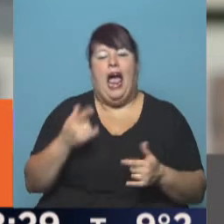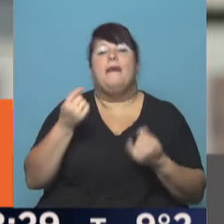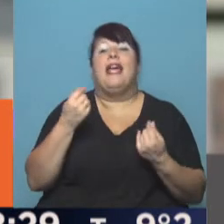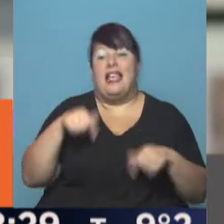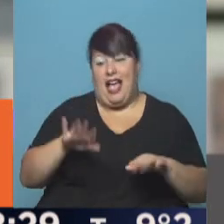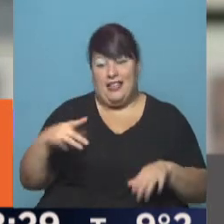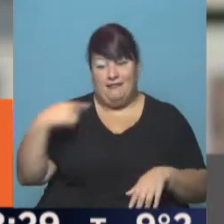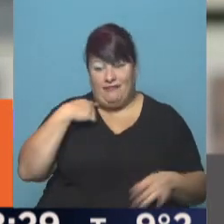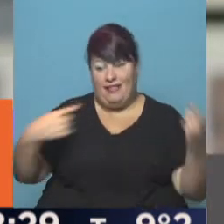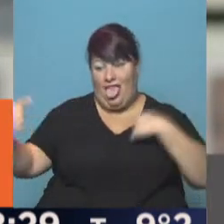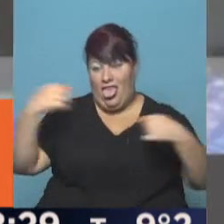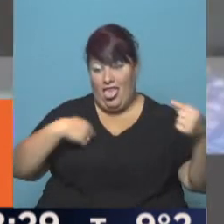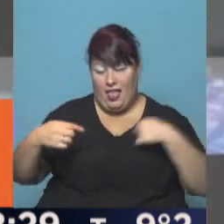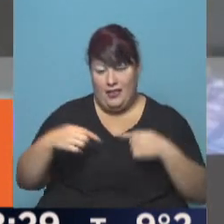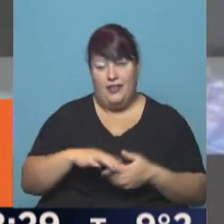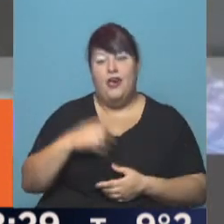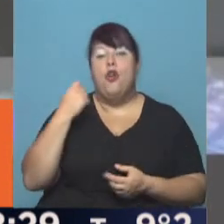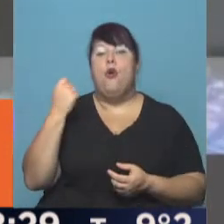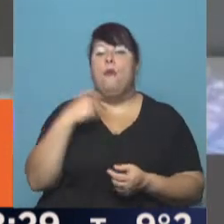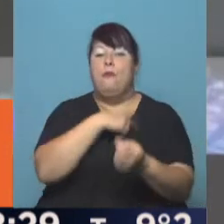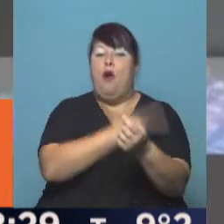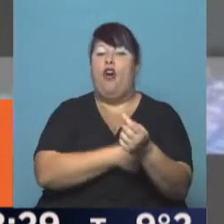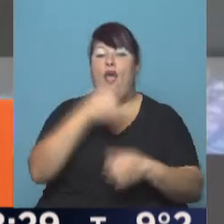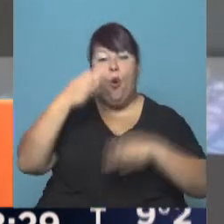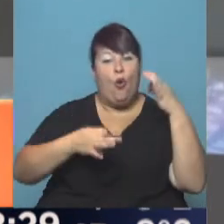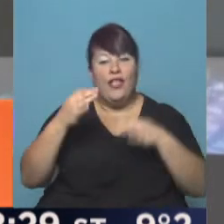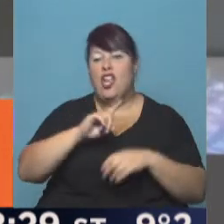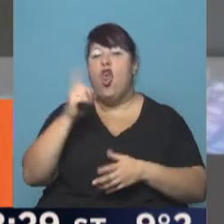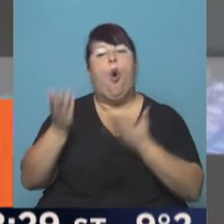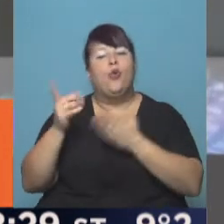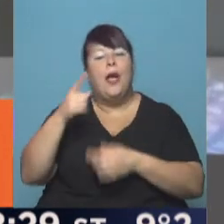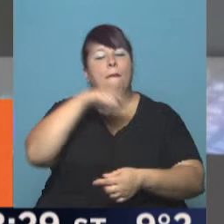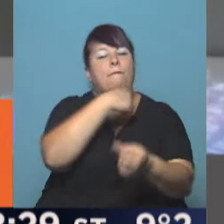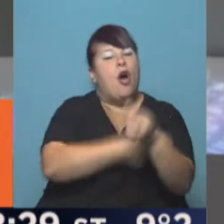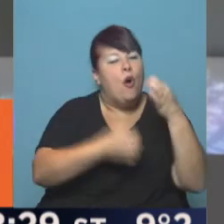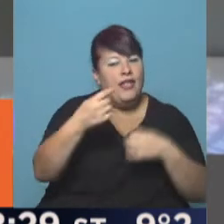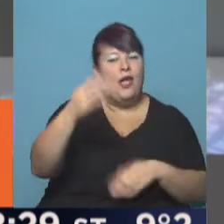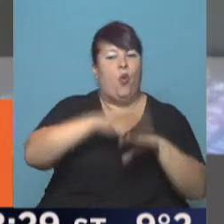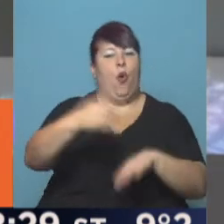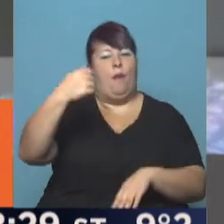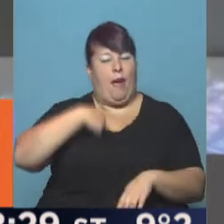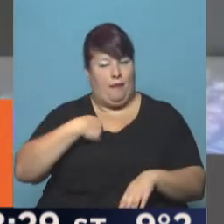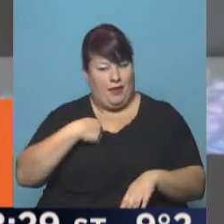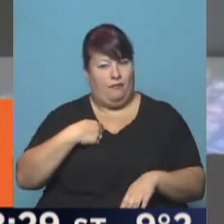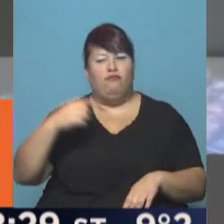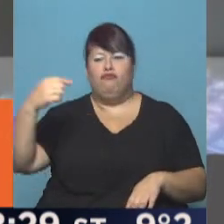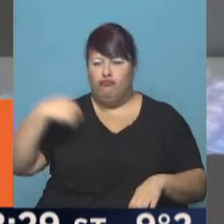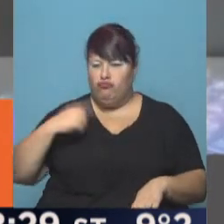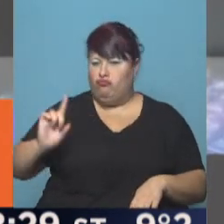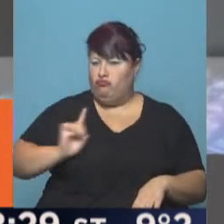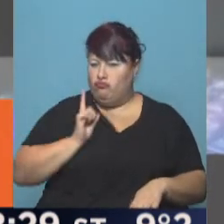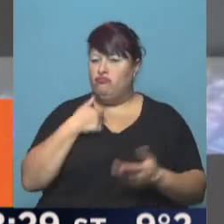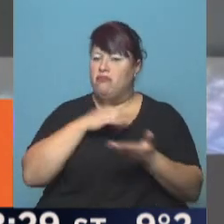es este: que el poder judicial, no la justicia, me procese. Estoy